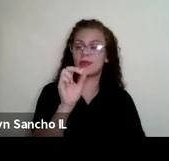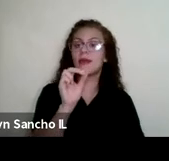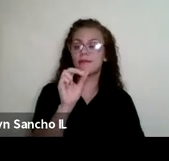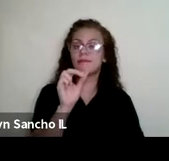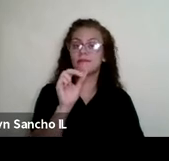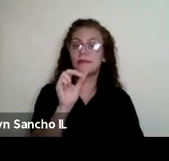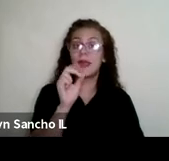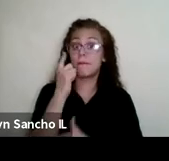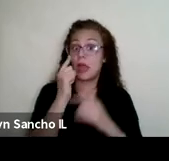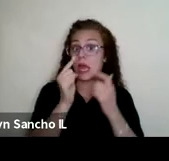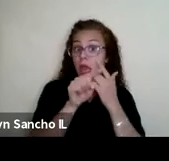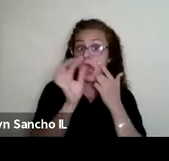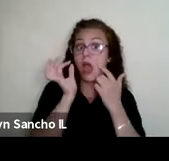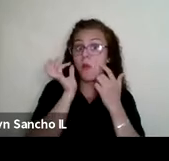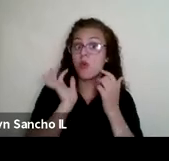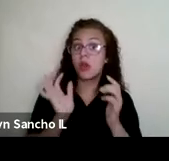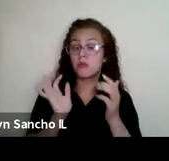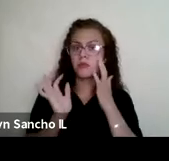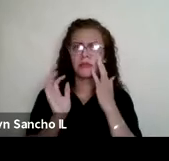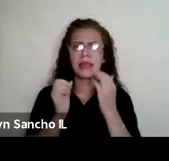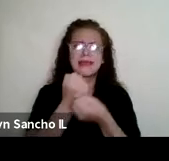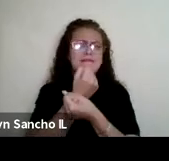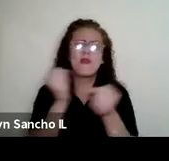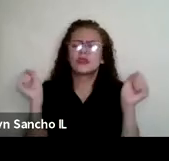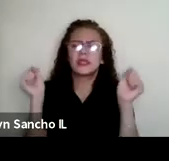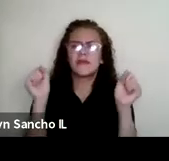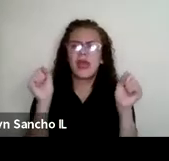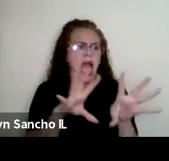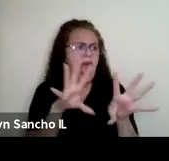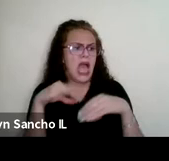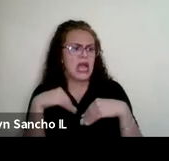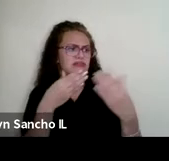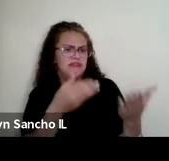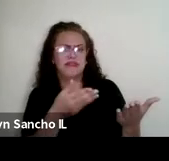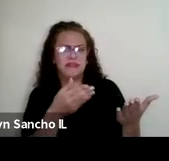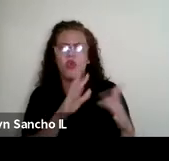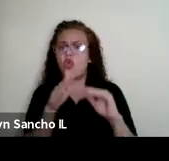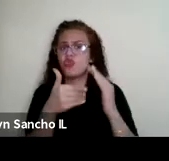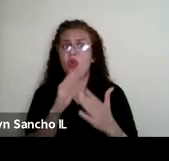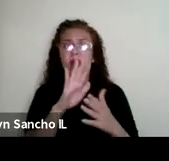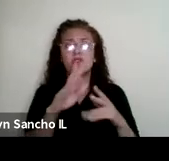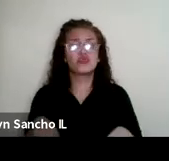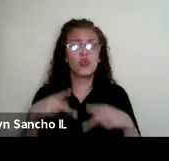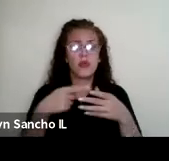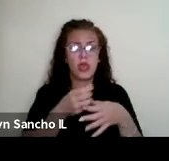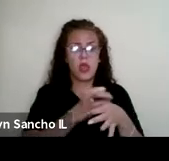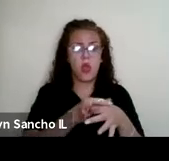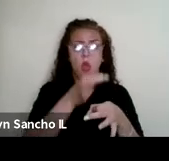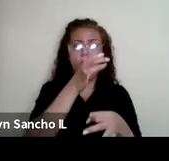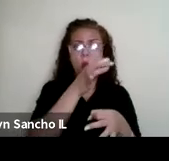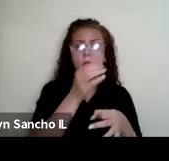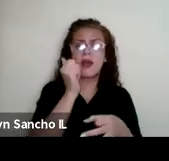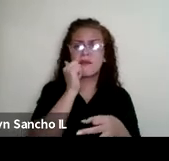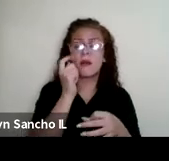1930. Para ella fue imposible que le aceptaran durante toda su vida la copa menstrual, pero